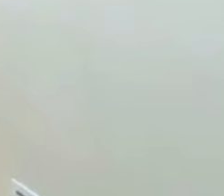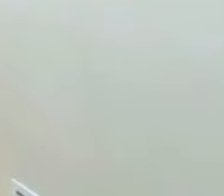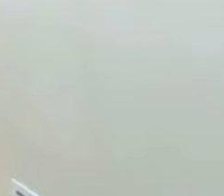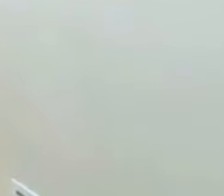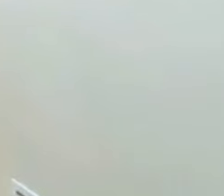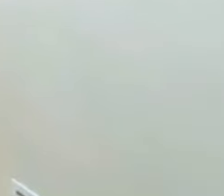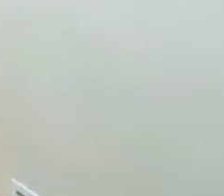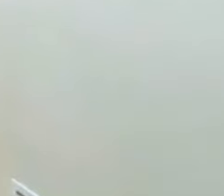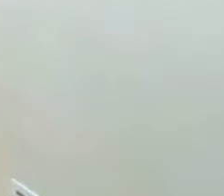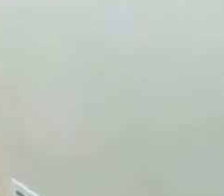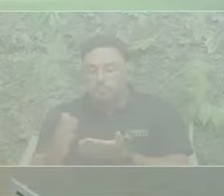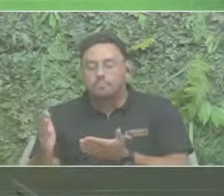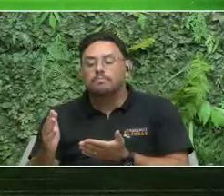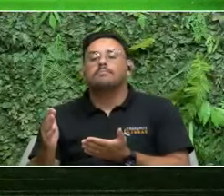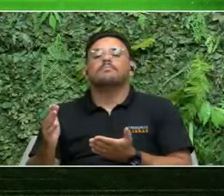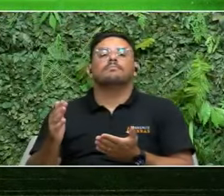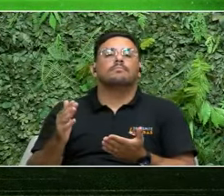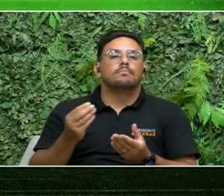er